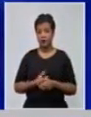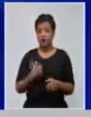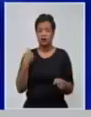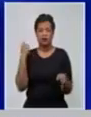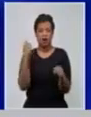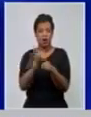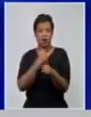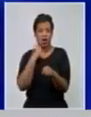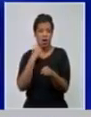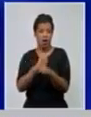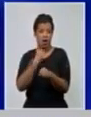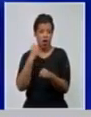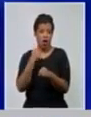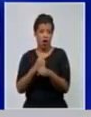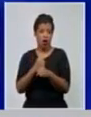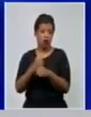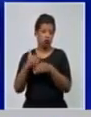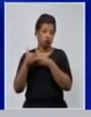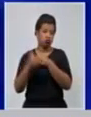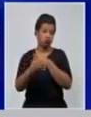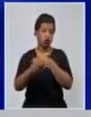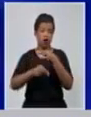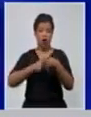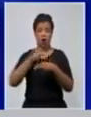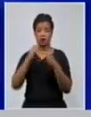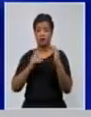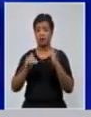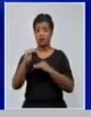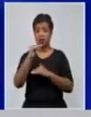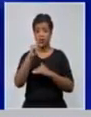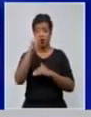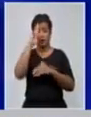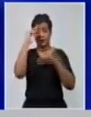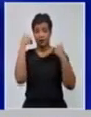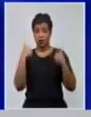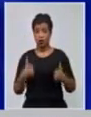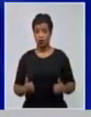trabajo que se viene haciendo por el Ministerio de Salud Pública, por el país,